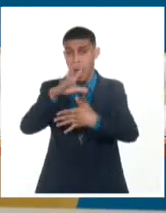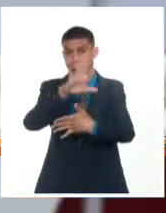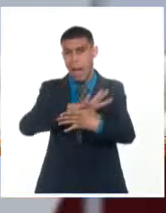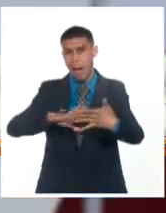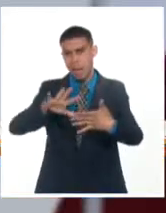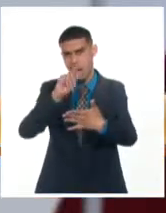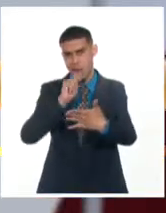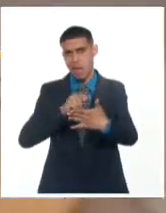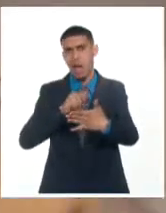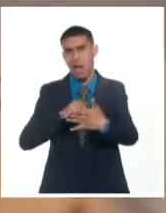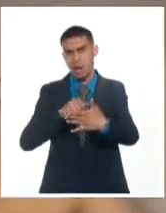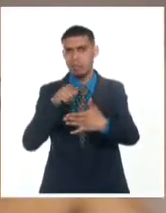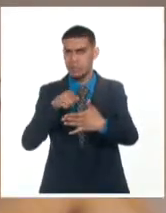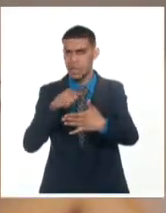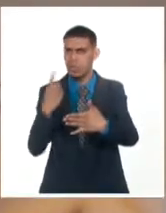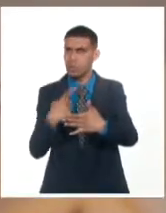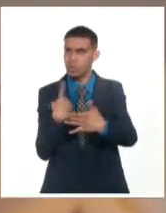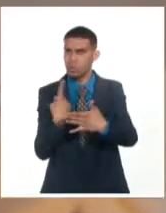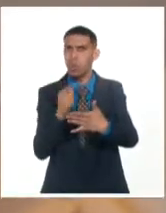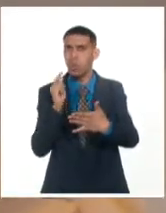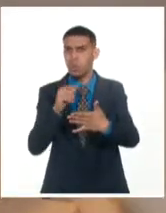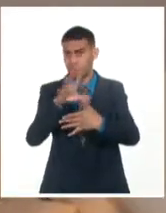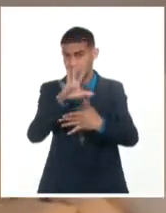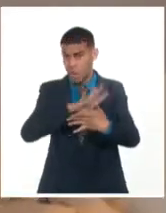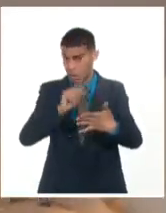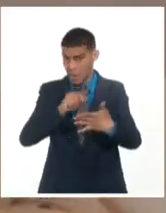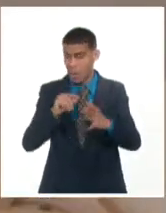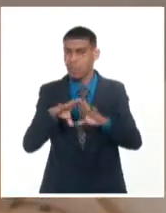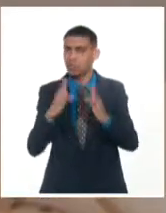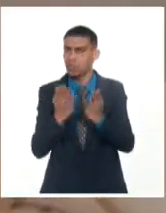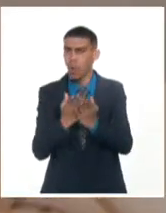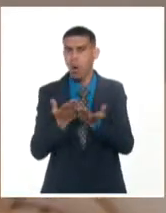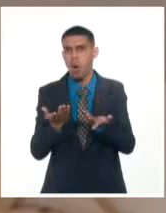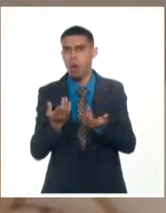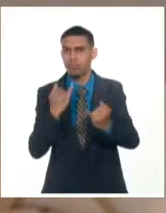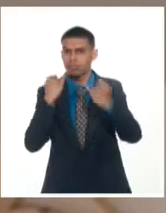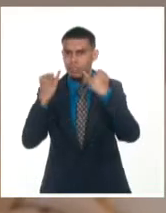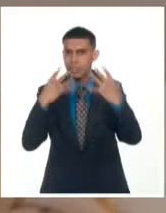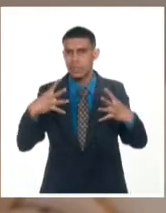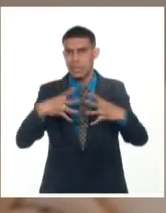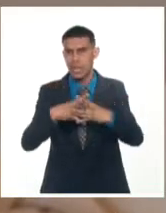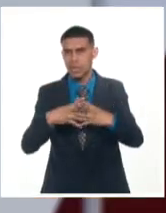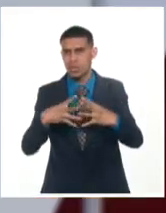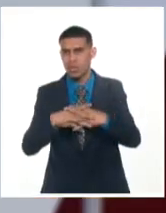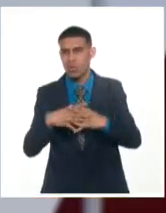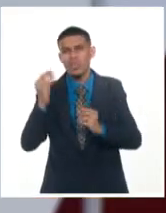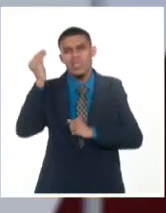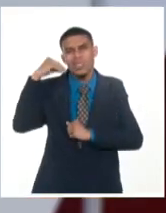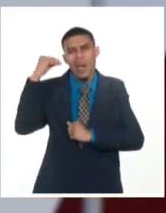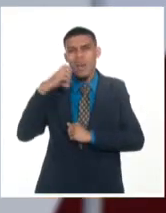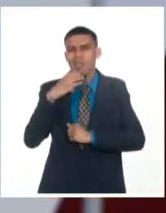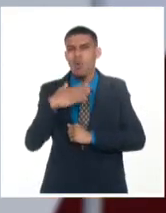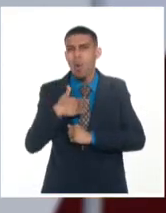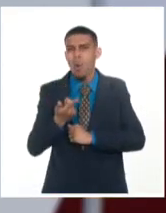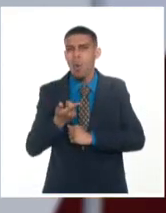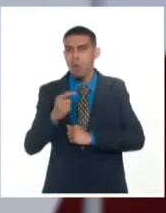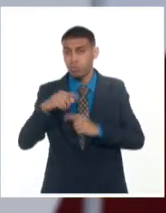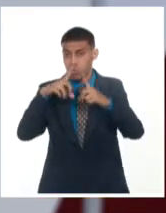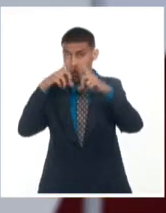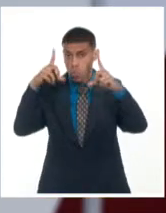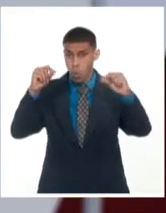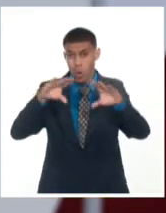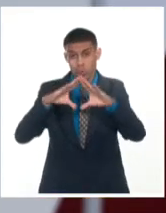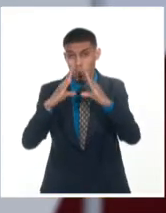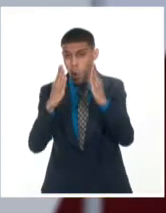y poder mostrar lo que se viene realizando en nuestro país por nuestra empresa en